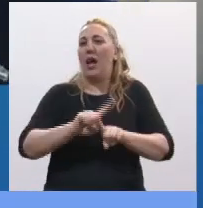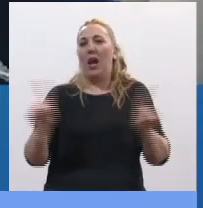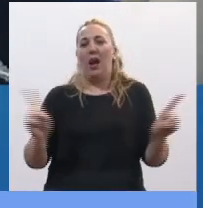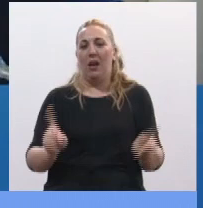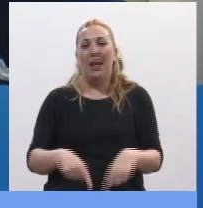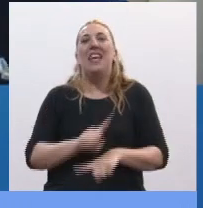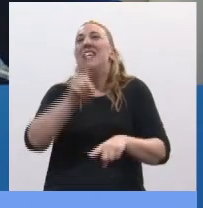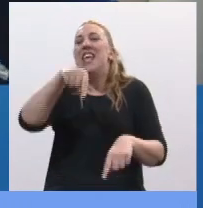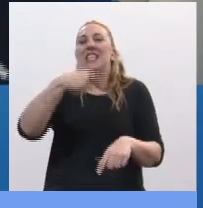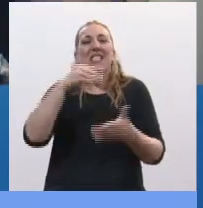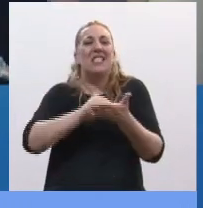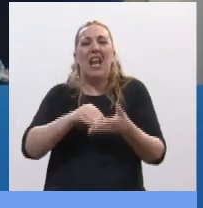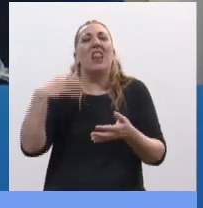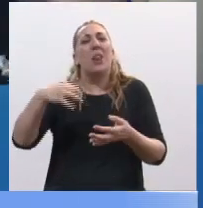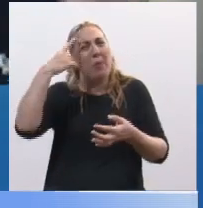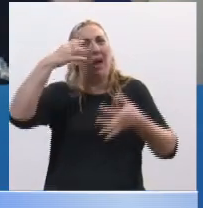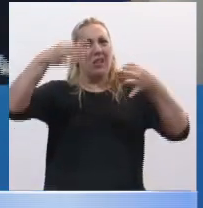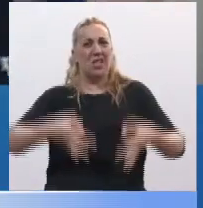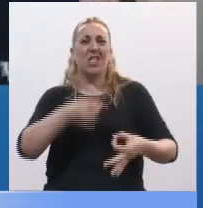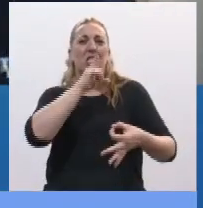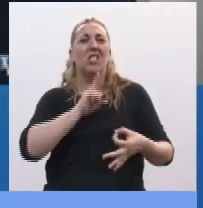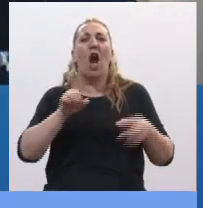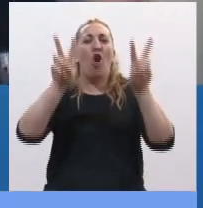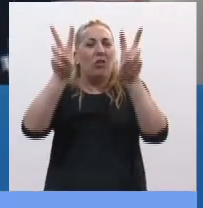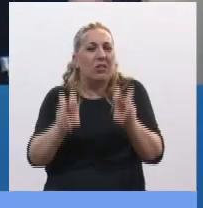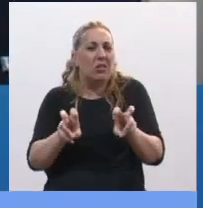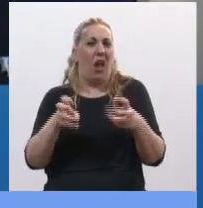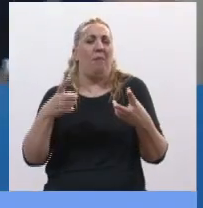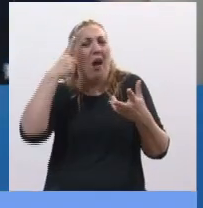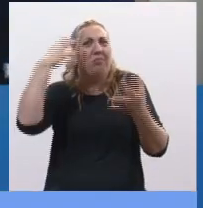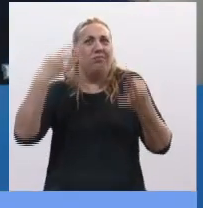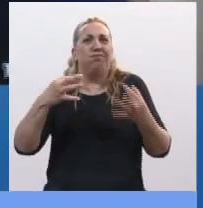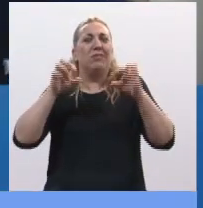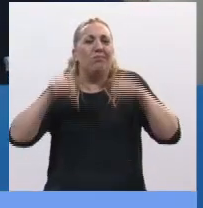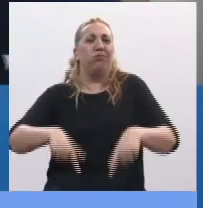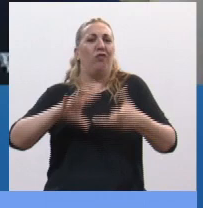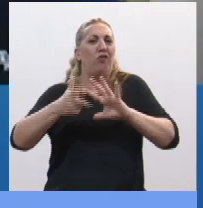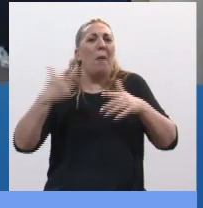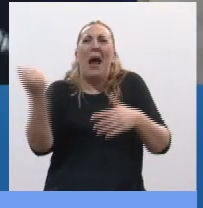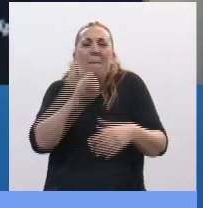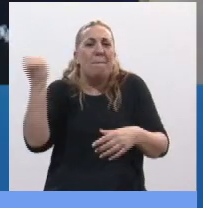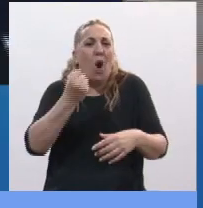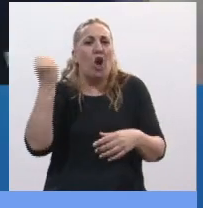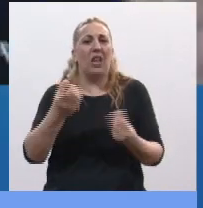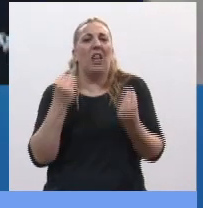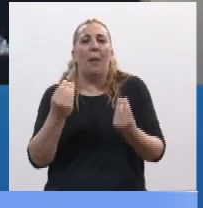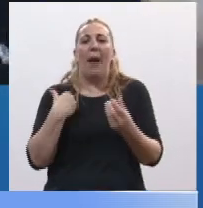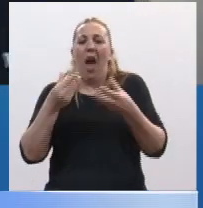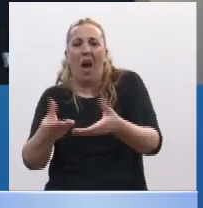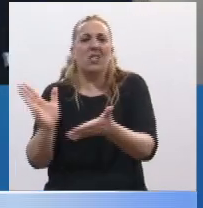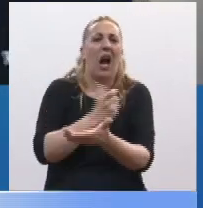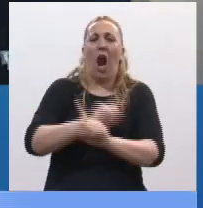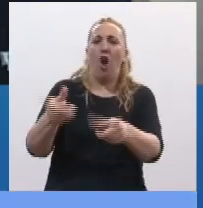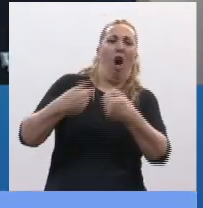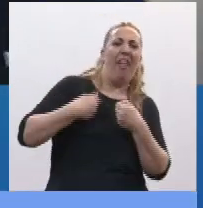presidenta, ni este Senado de la Nación. Hay que ser un poco más serio porque estamos tratando temas que son estructurales, leyes demasiado importantes como para entrar,